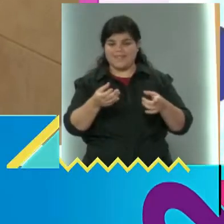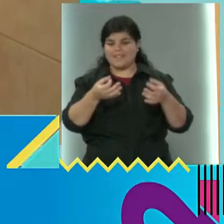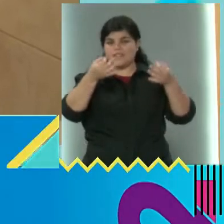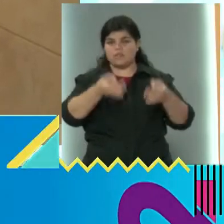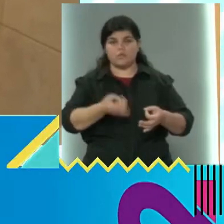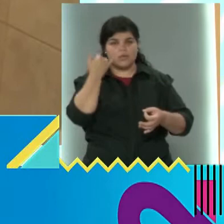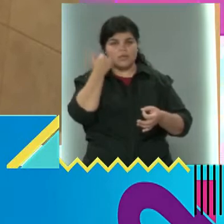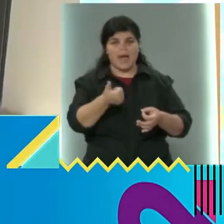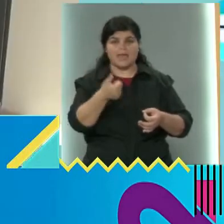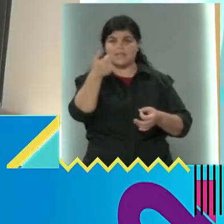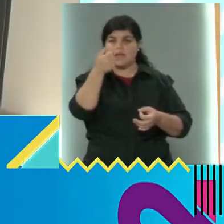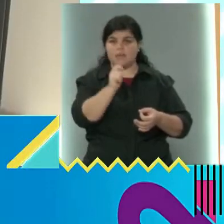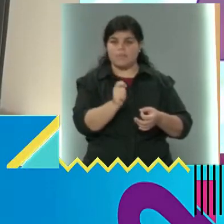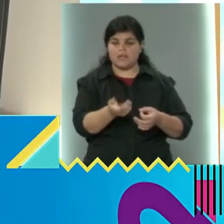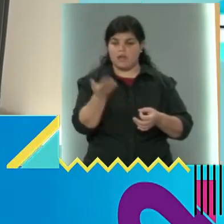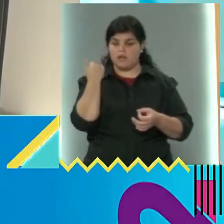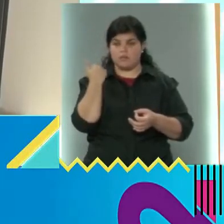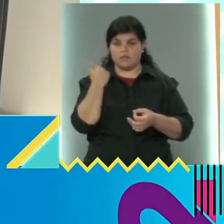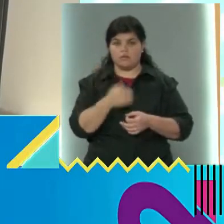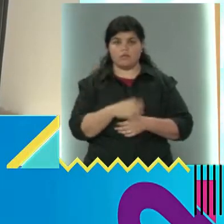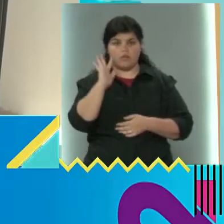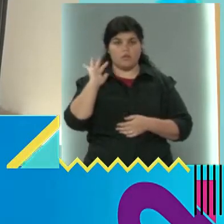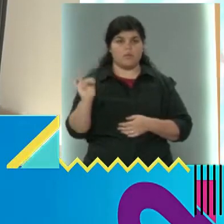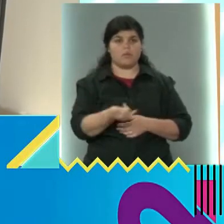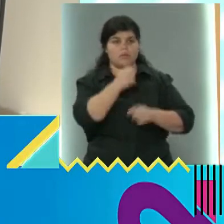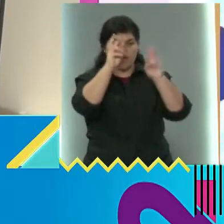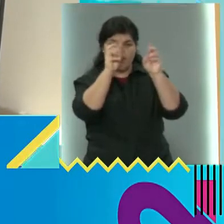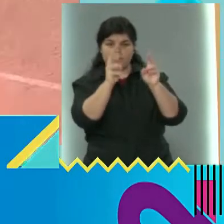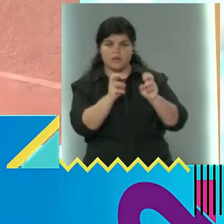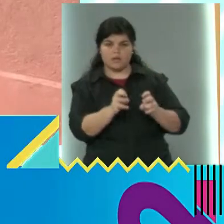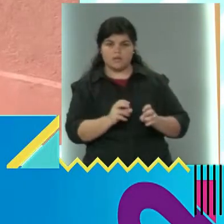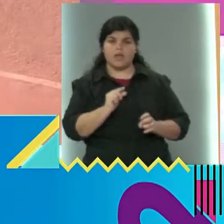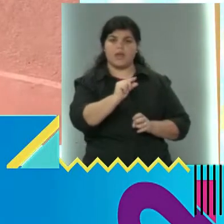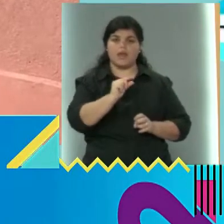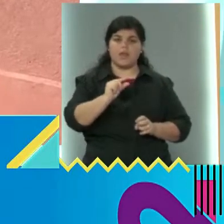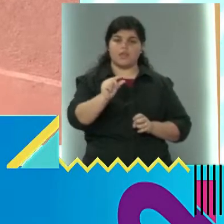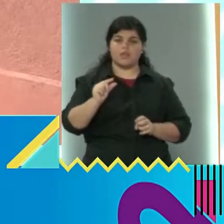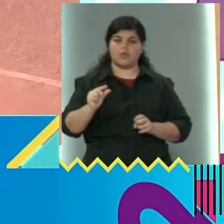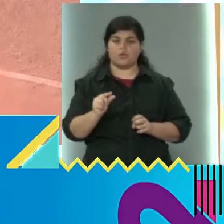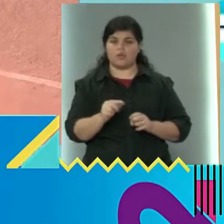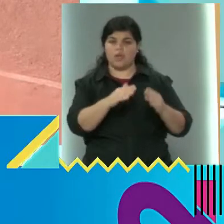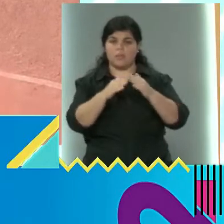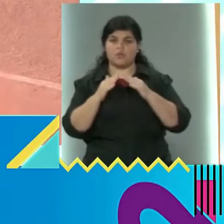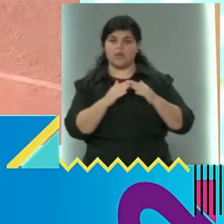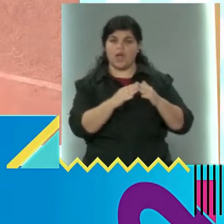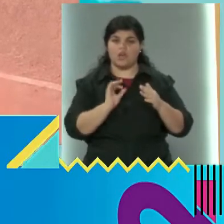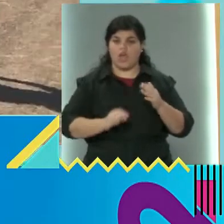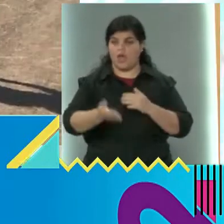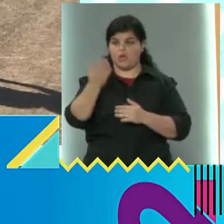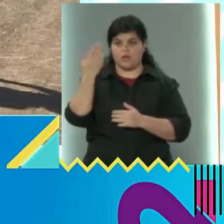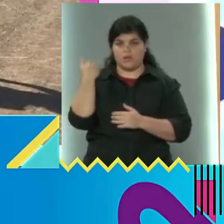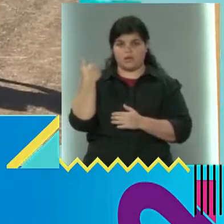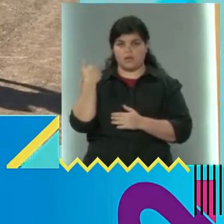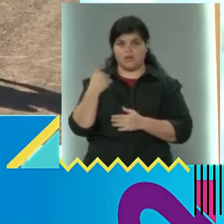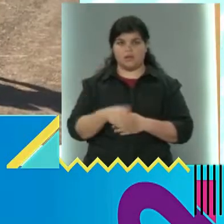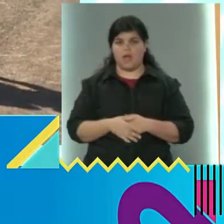meses, donde detectamos en un análisis y desarrollo del crédito hipotecario en los últimos años en la Argentina, y hablamos de